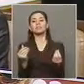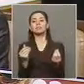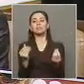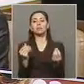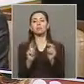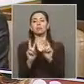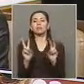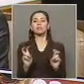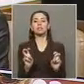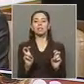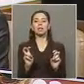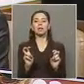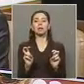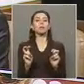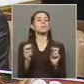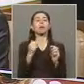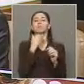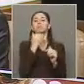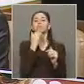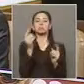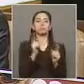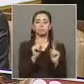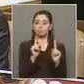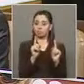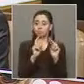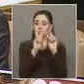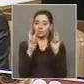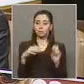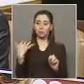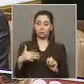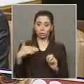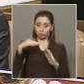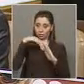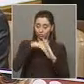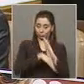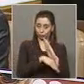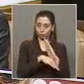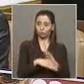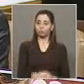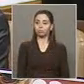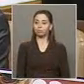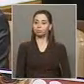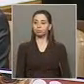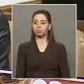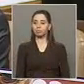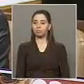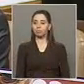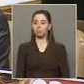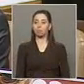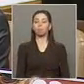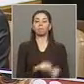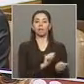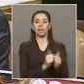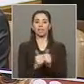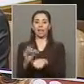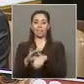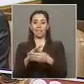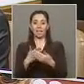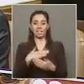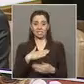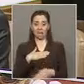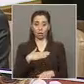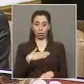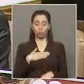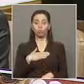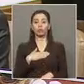un tema semántico, tiene una trascendencia de fondo. En el caso de las carreras de la salud, lo